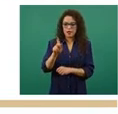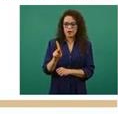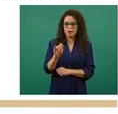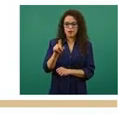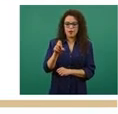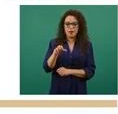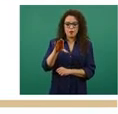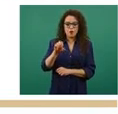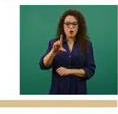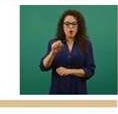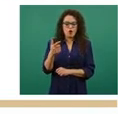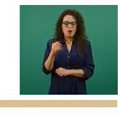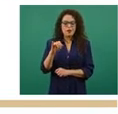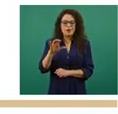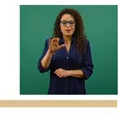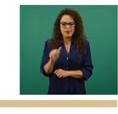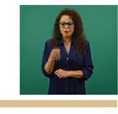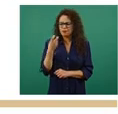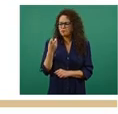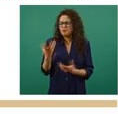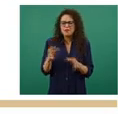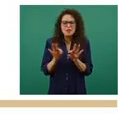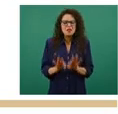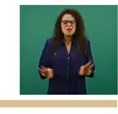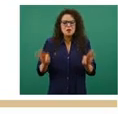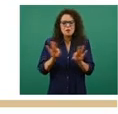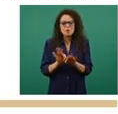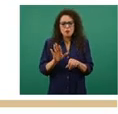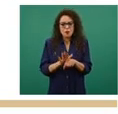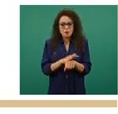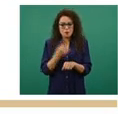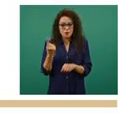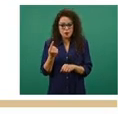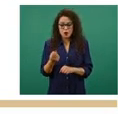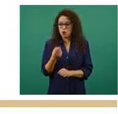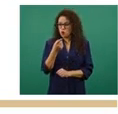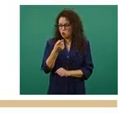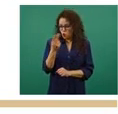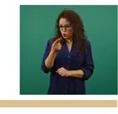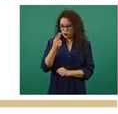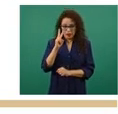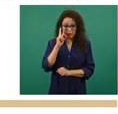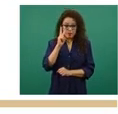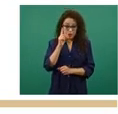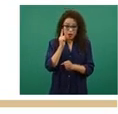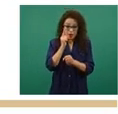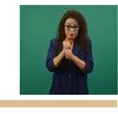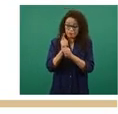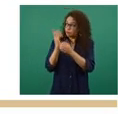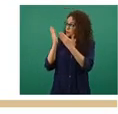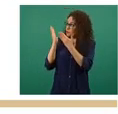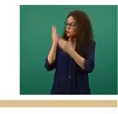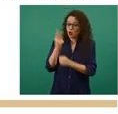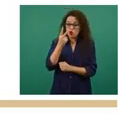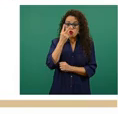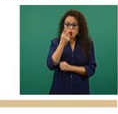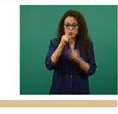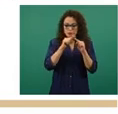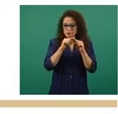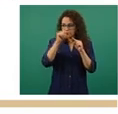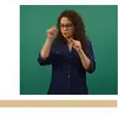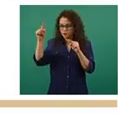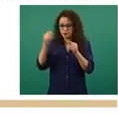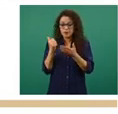semanas epidemiológicas son importantes porque cuando ustedes identifican en esta gráfica donde vemos dos líneas, la línea